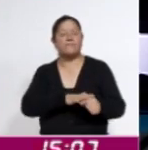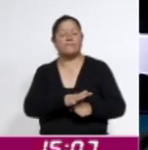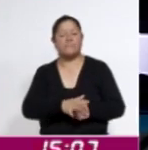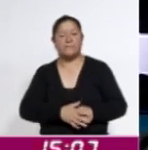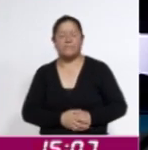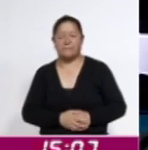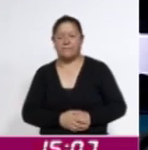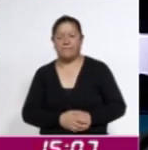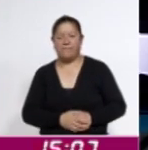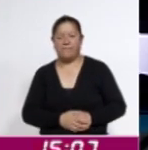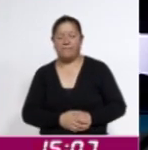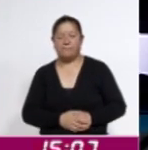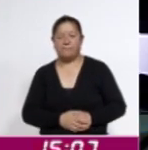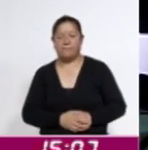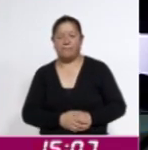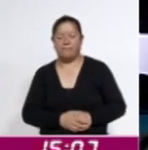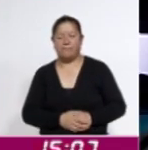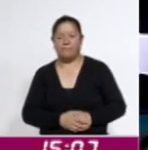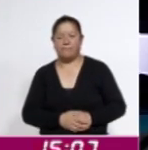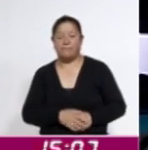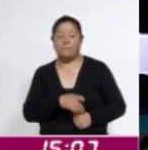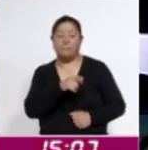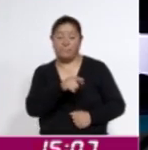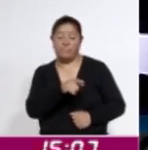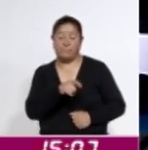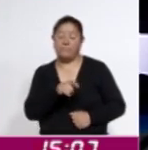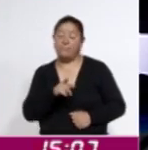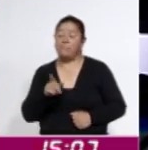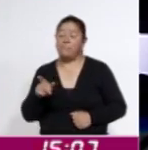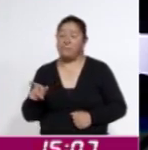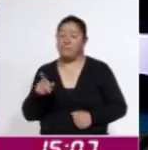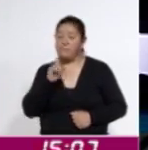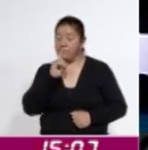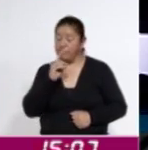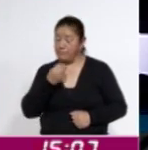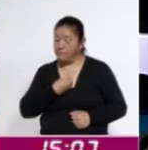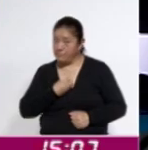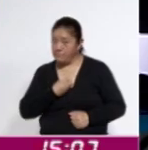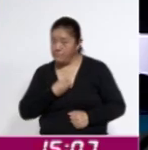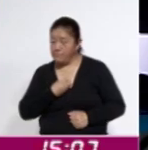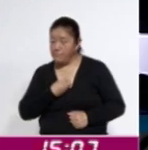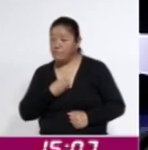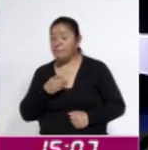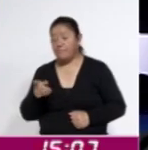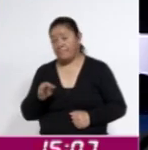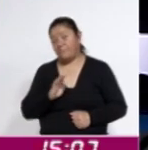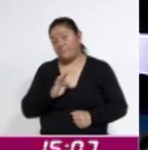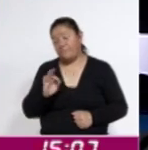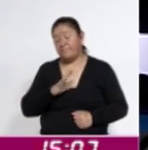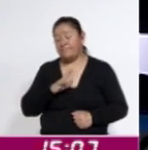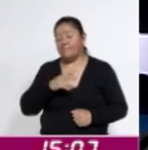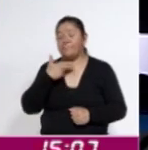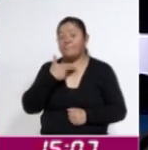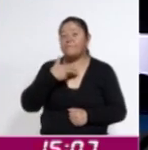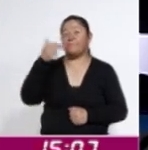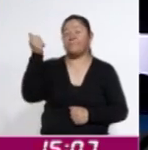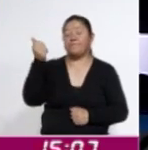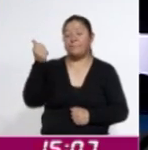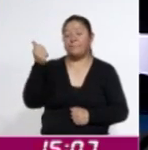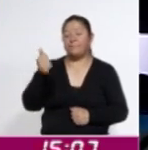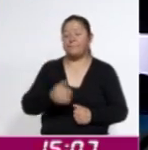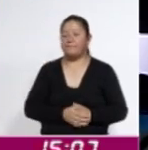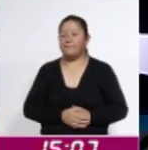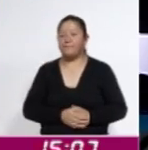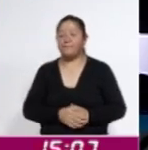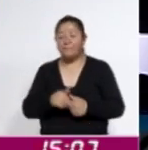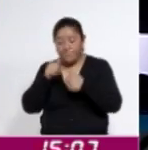ya que esto puede ayudarlos a tomar una decisión drástica. Se han dado suicidios por el acoso escolar, así es que hay que estar